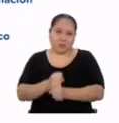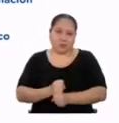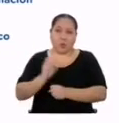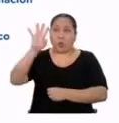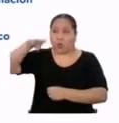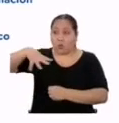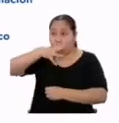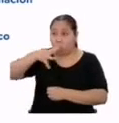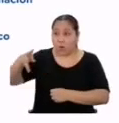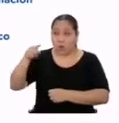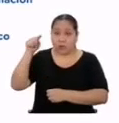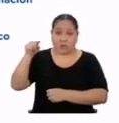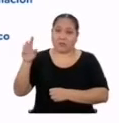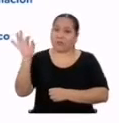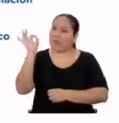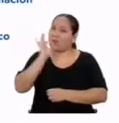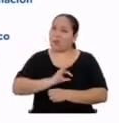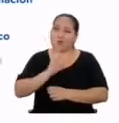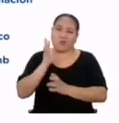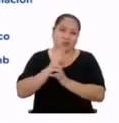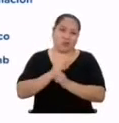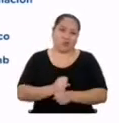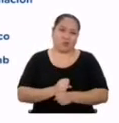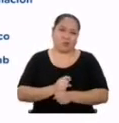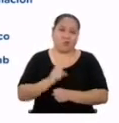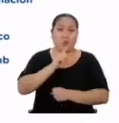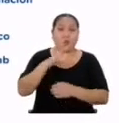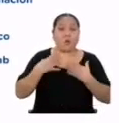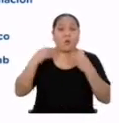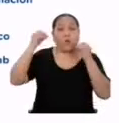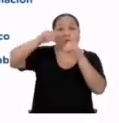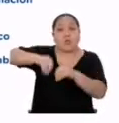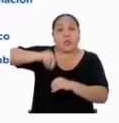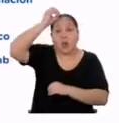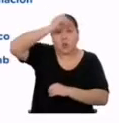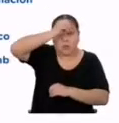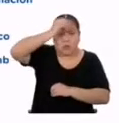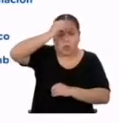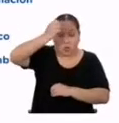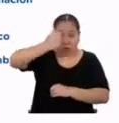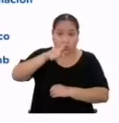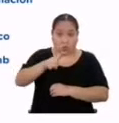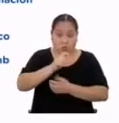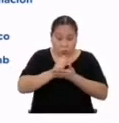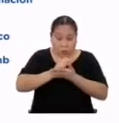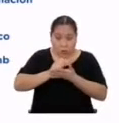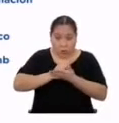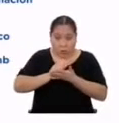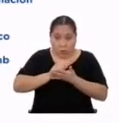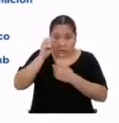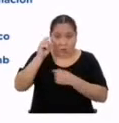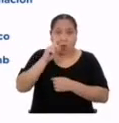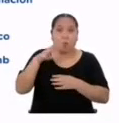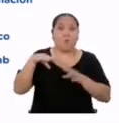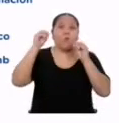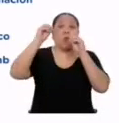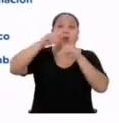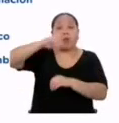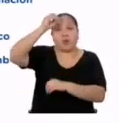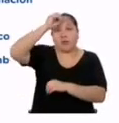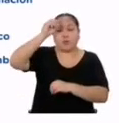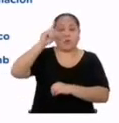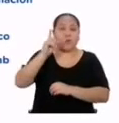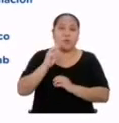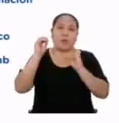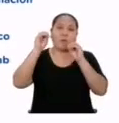lo son. Está libre de comentarios y expresiones personales de quien elabora el resumen. Por eso no incluyan